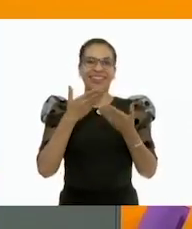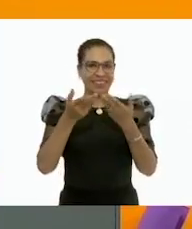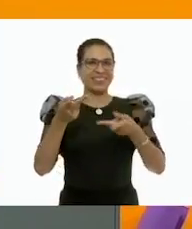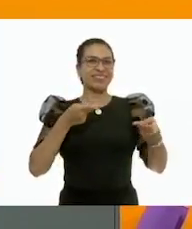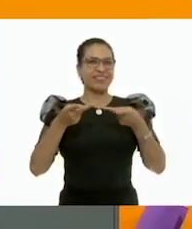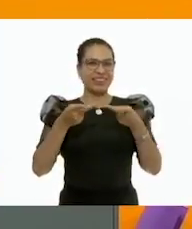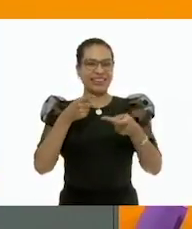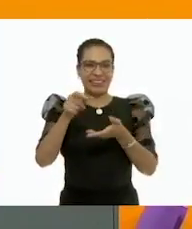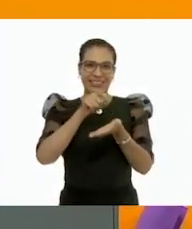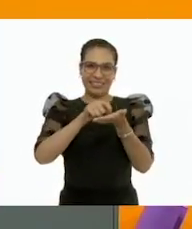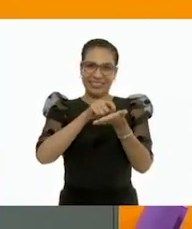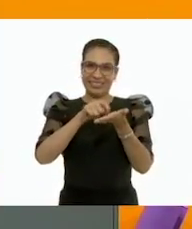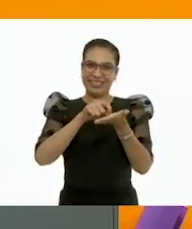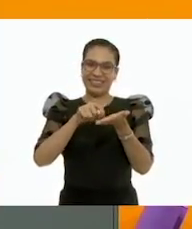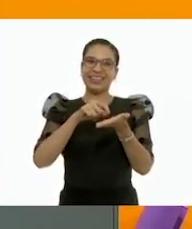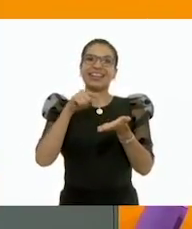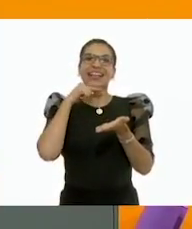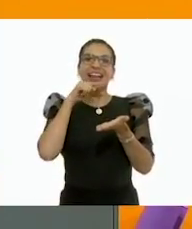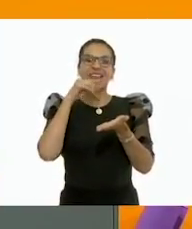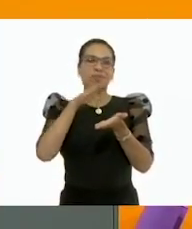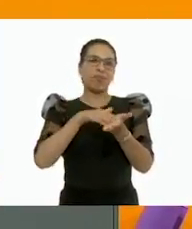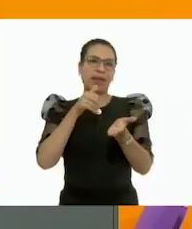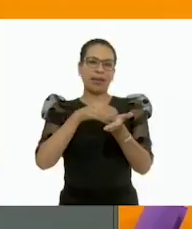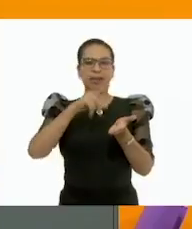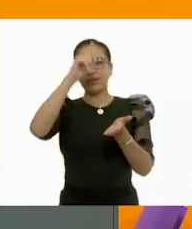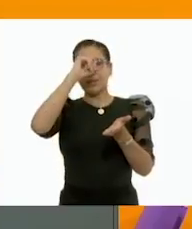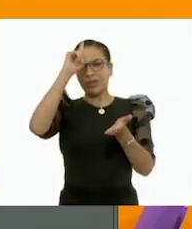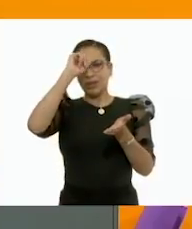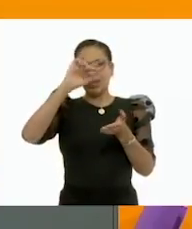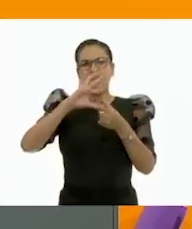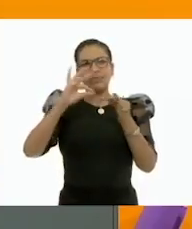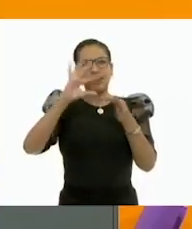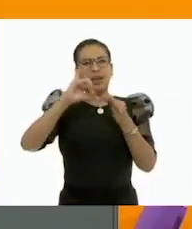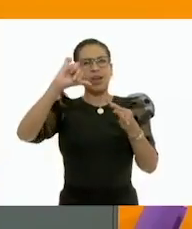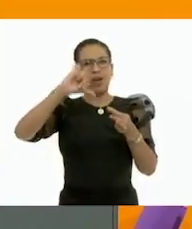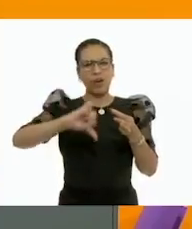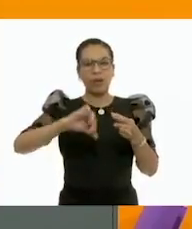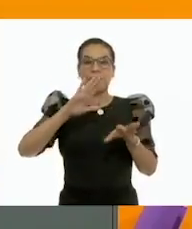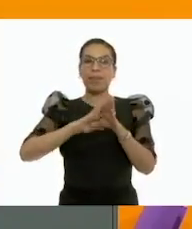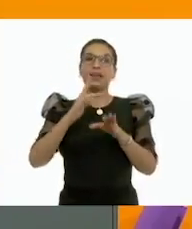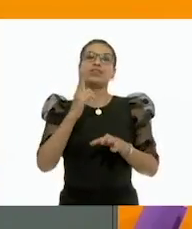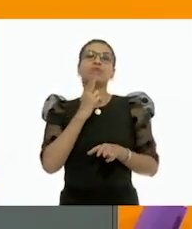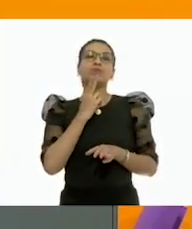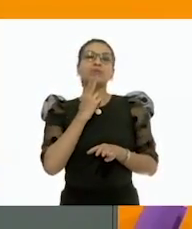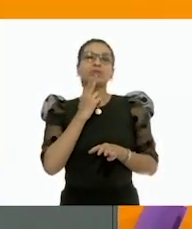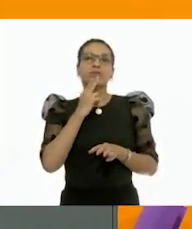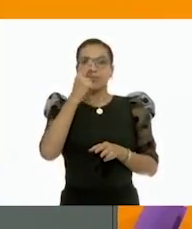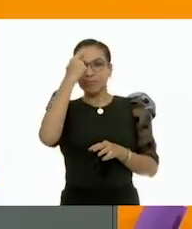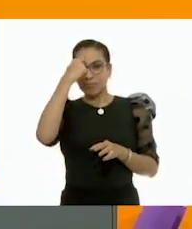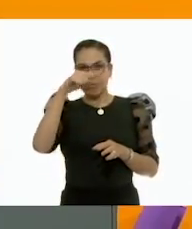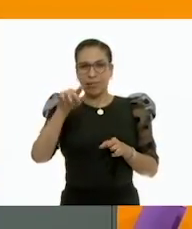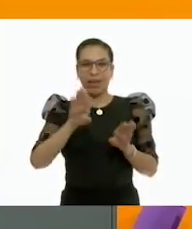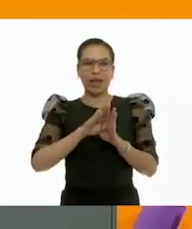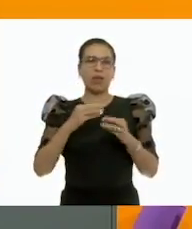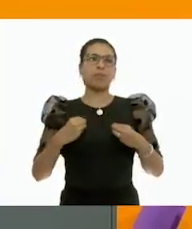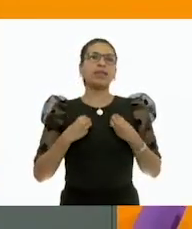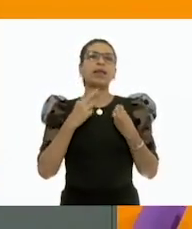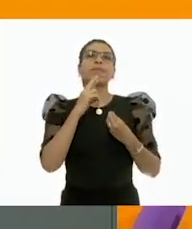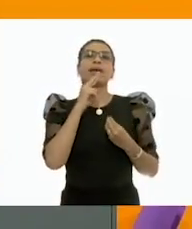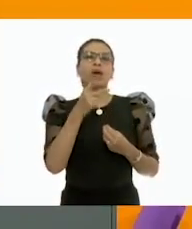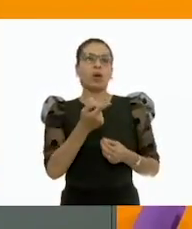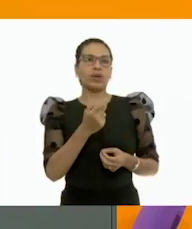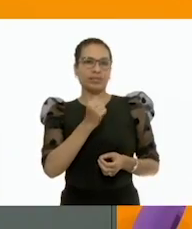preparen su lápiz y su papel porque los consejos de hoy van a ser de lo más útiles para lograr una vida sana.